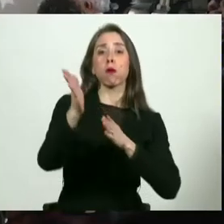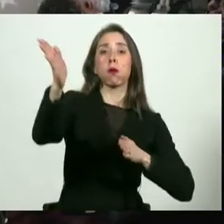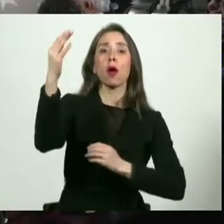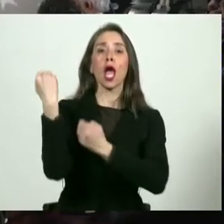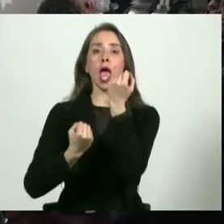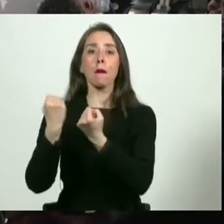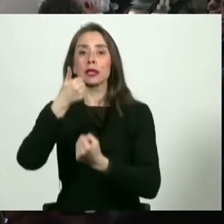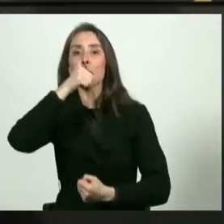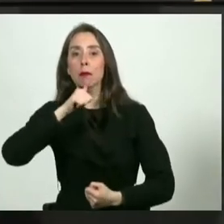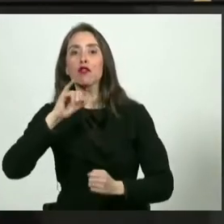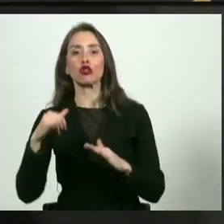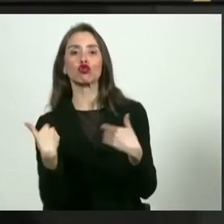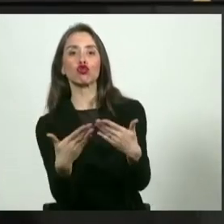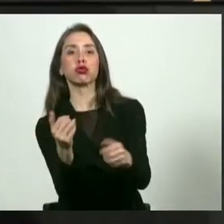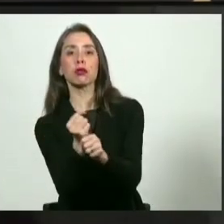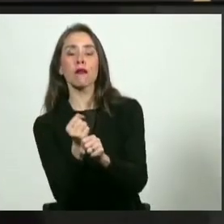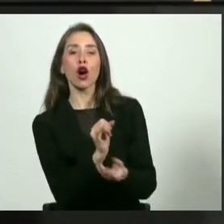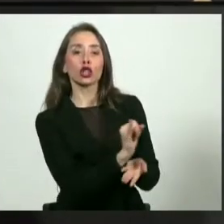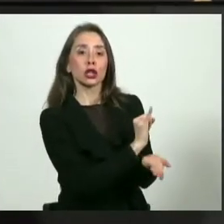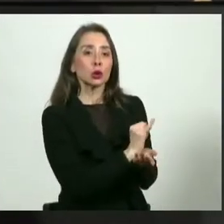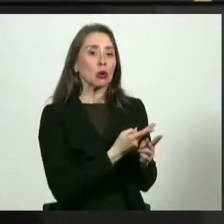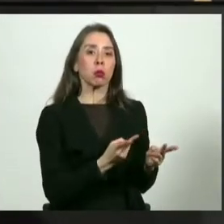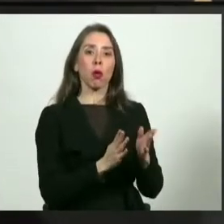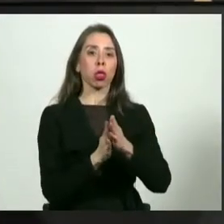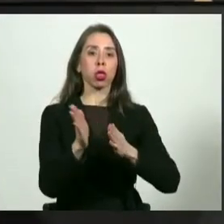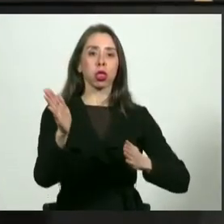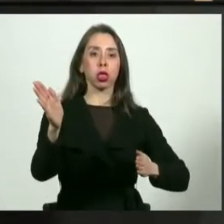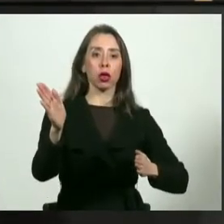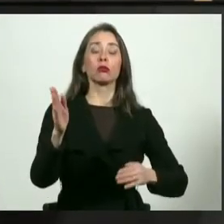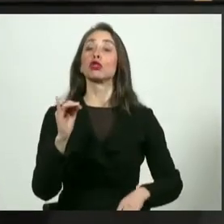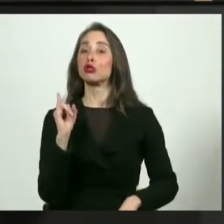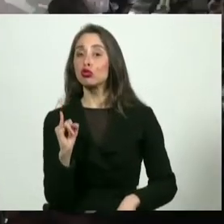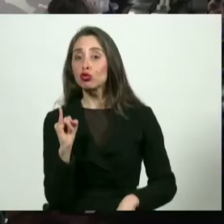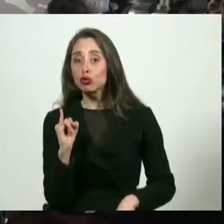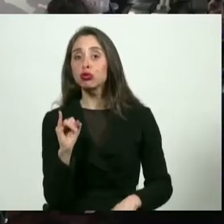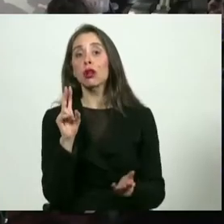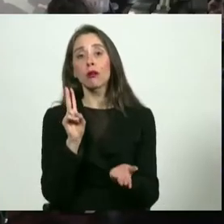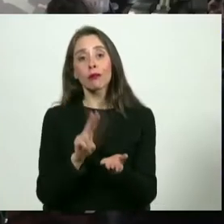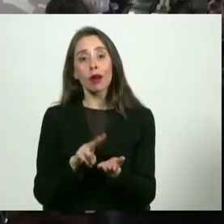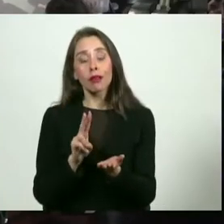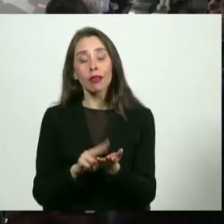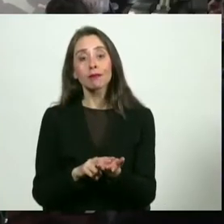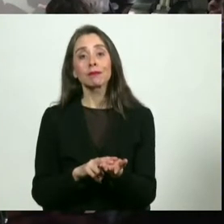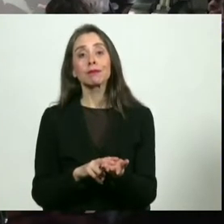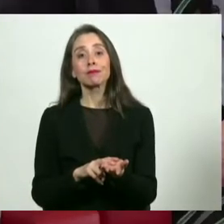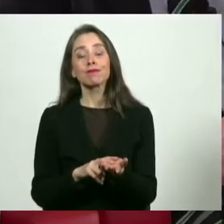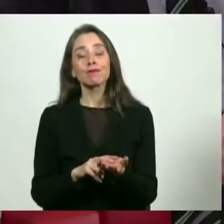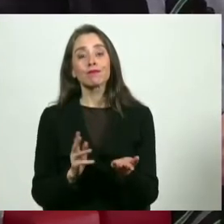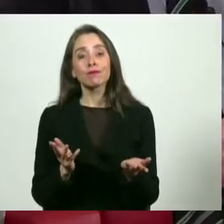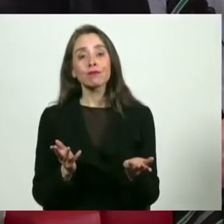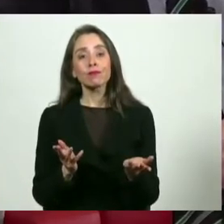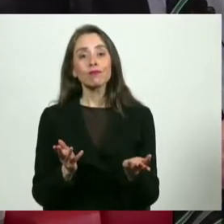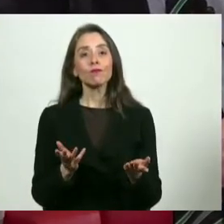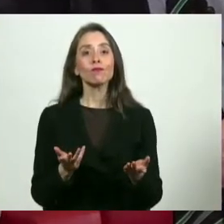por ejemplo, en otorgar trabajo que el sector público. Sí, por cierto. Sí, lo que pasa es que